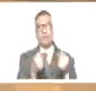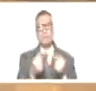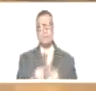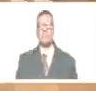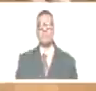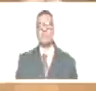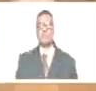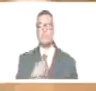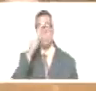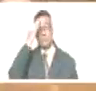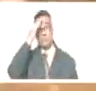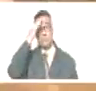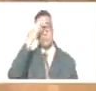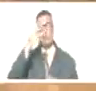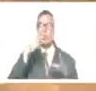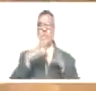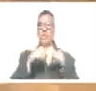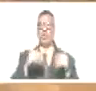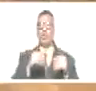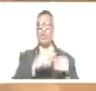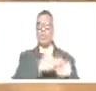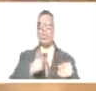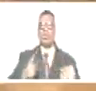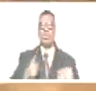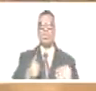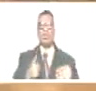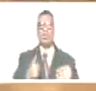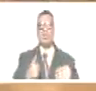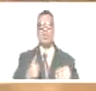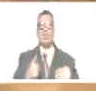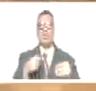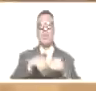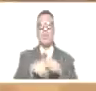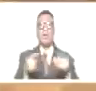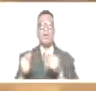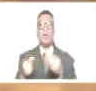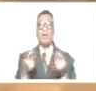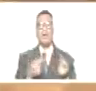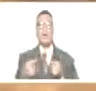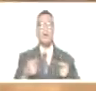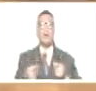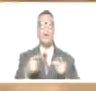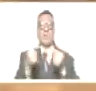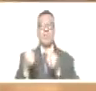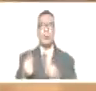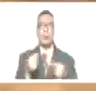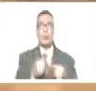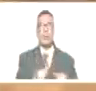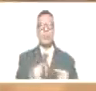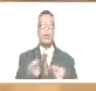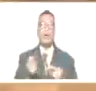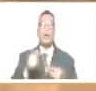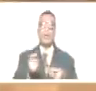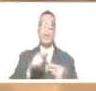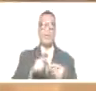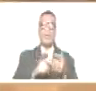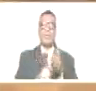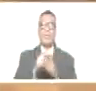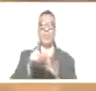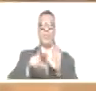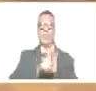Todos querían tener, estar en la comisión de finanzas, porque allí se manejaban los presupuestos y los créditos adicionales, la ley de